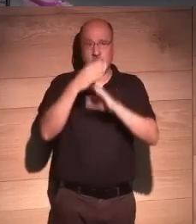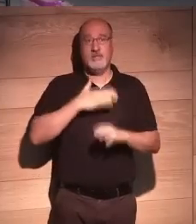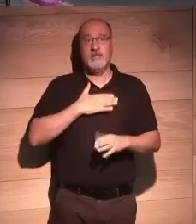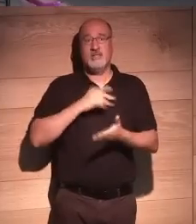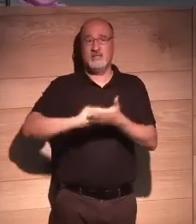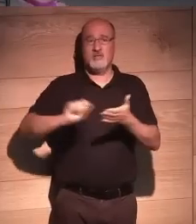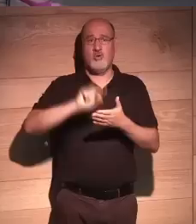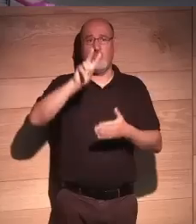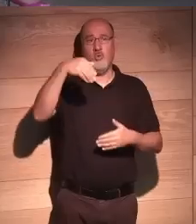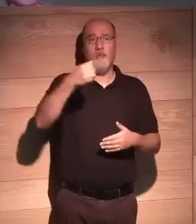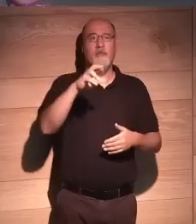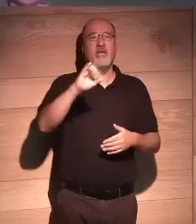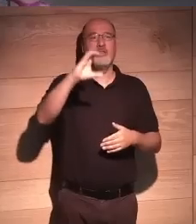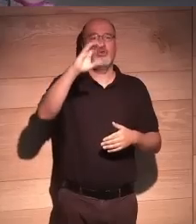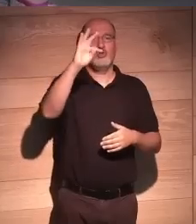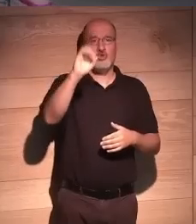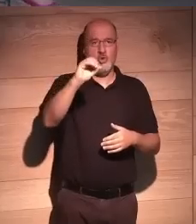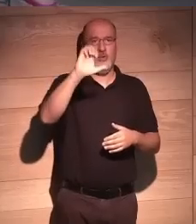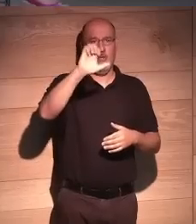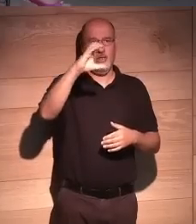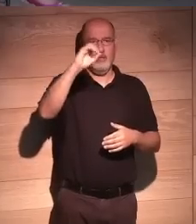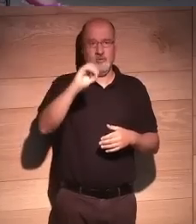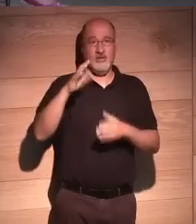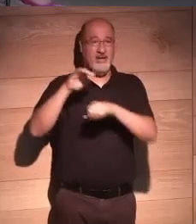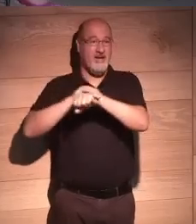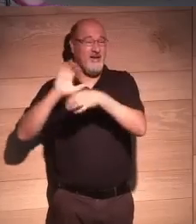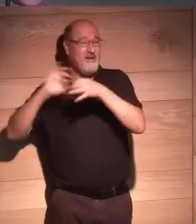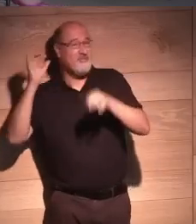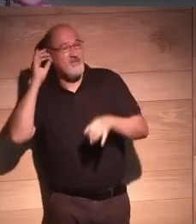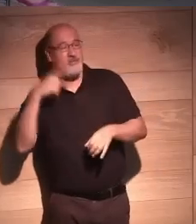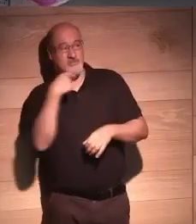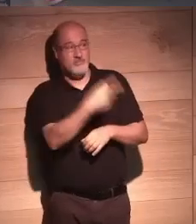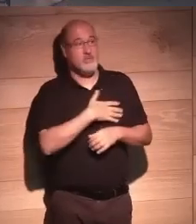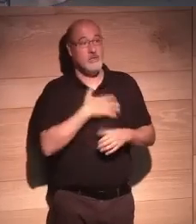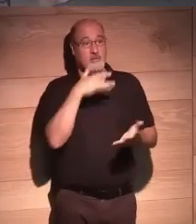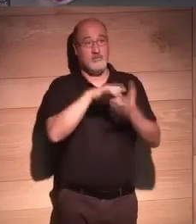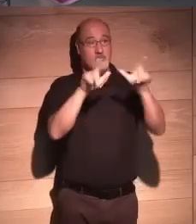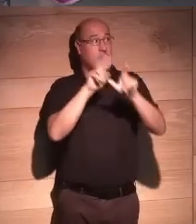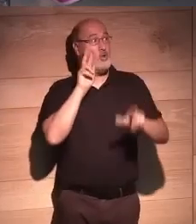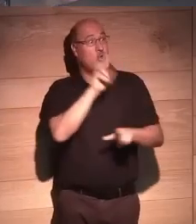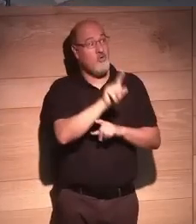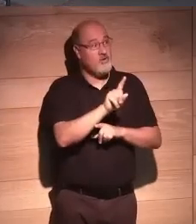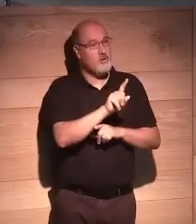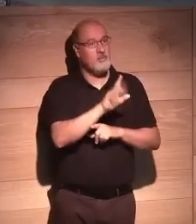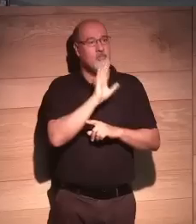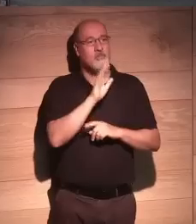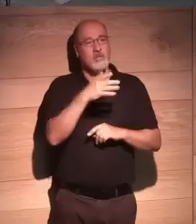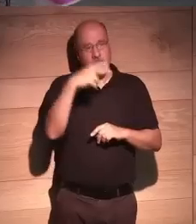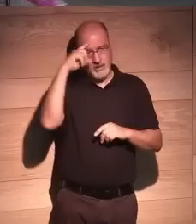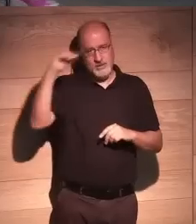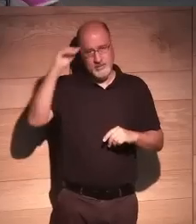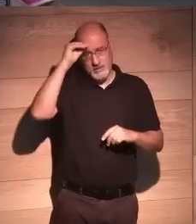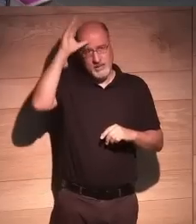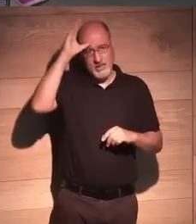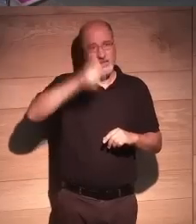siempre recordaba una anécdota de una amiga suya que siempre le decía: Humberto, cada vez que no te veo en la televisión me pareces más